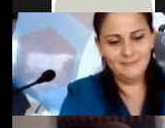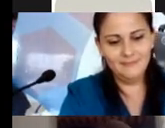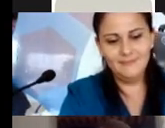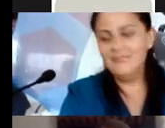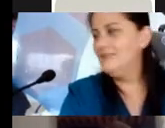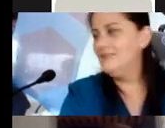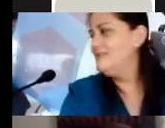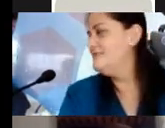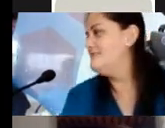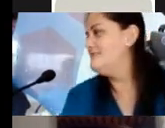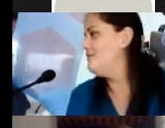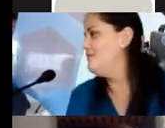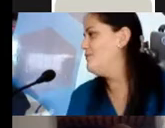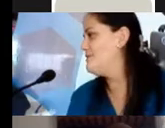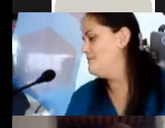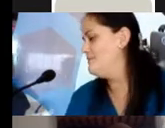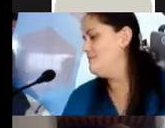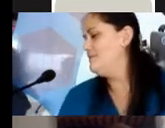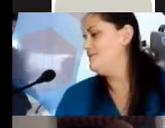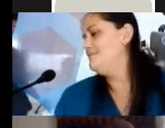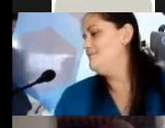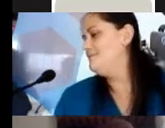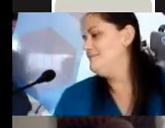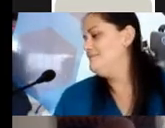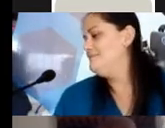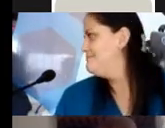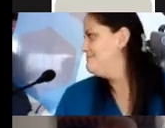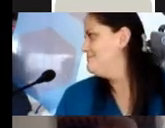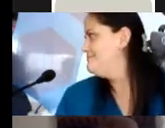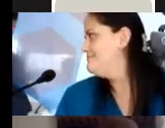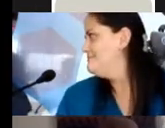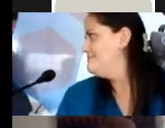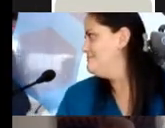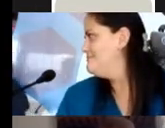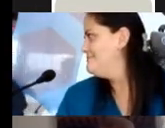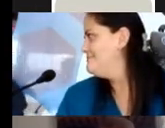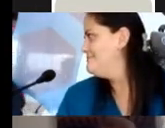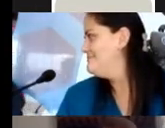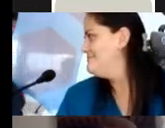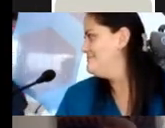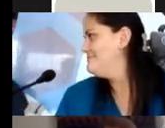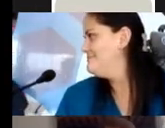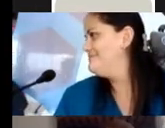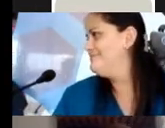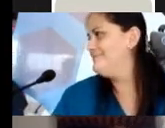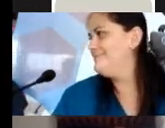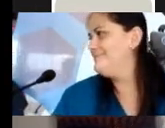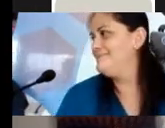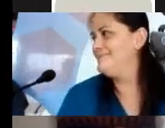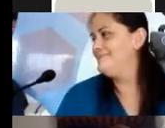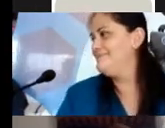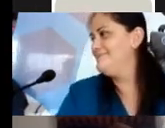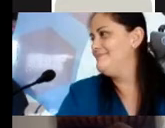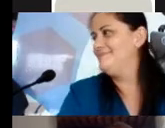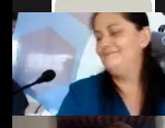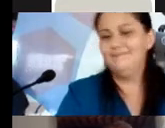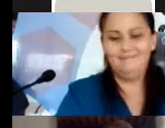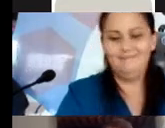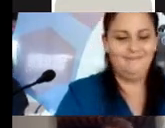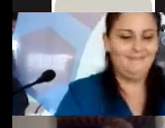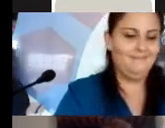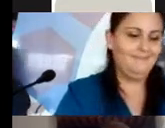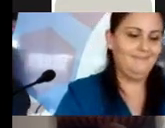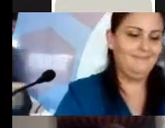importante cuando tenemos que aplicar tantos aditamentos. Si ustedes ven la imagen a su derecha, ven este plywood,